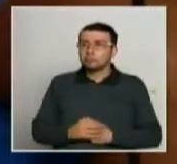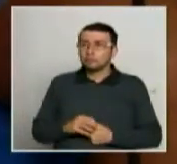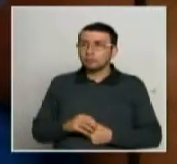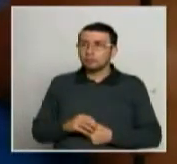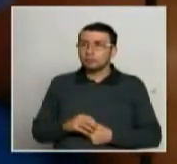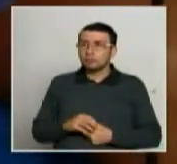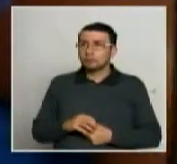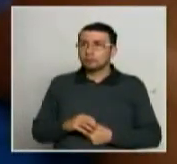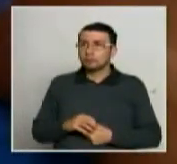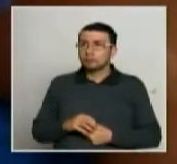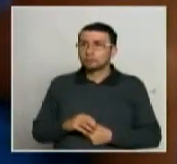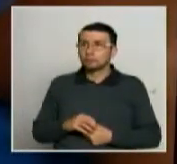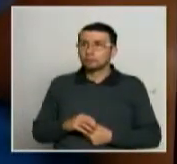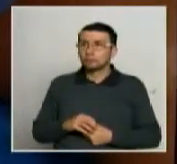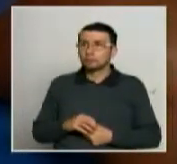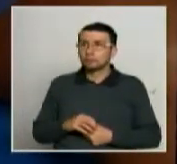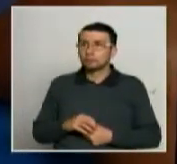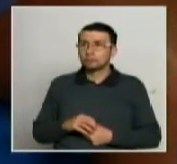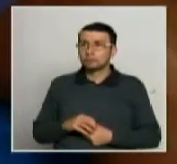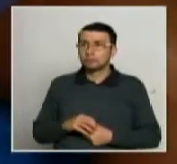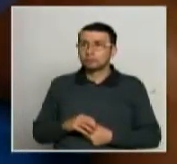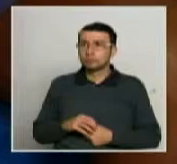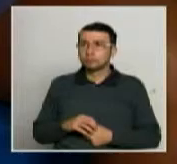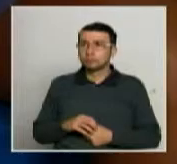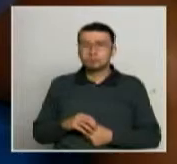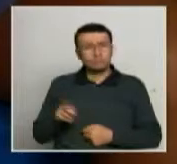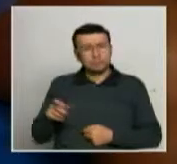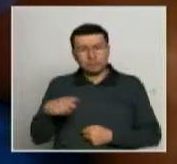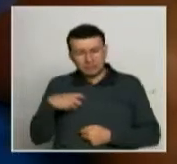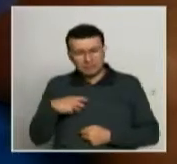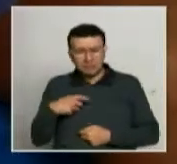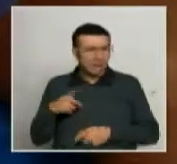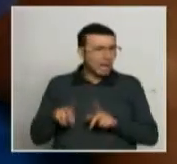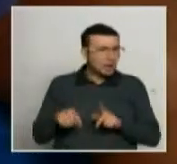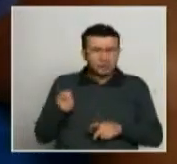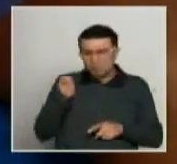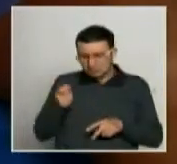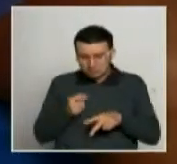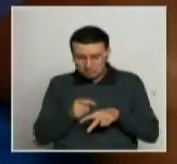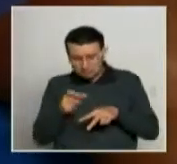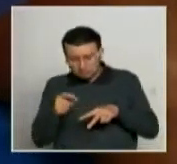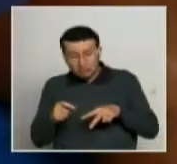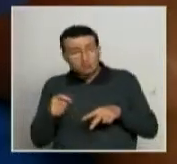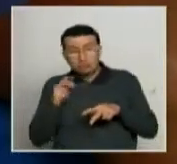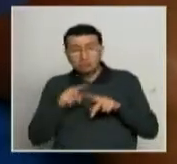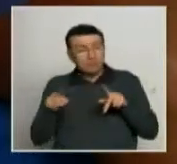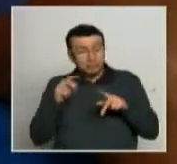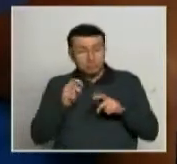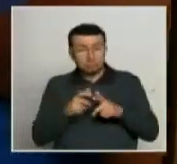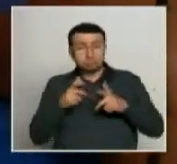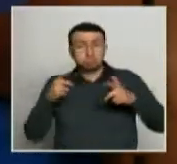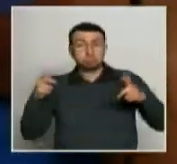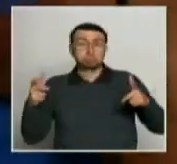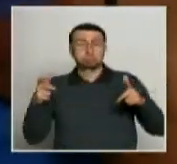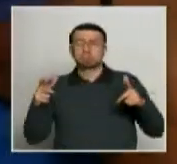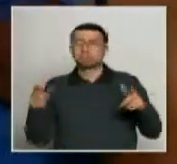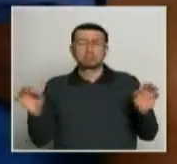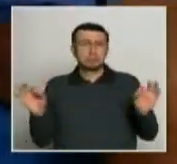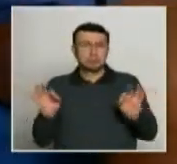Aquí tiene unos vasos, pero pues no se ven tan dilatados. Tiene